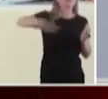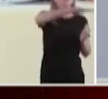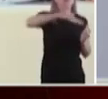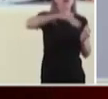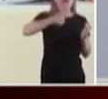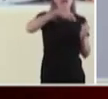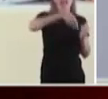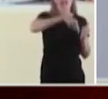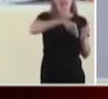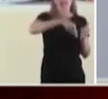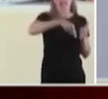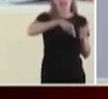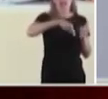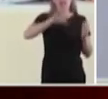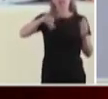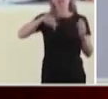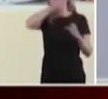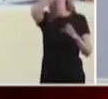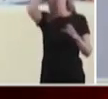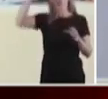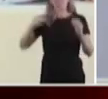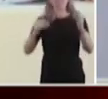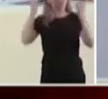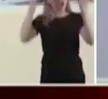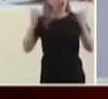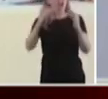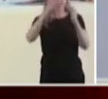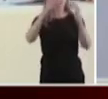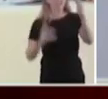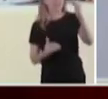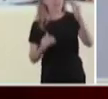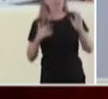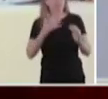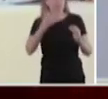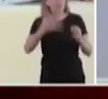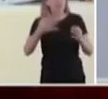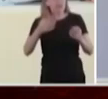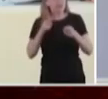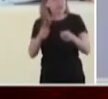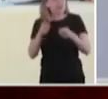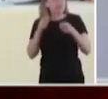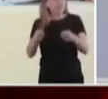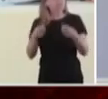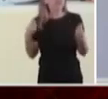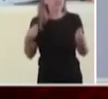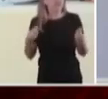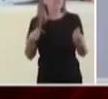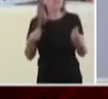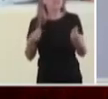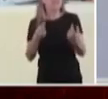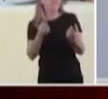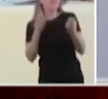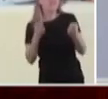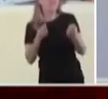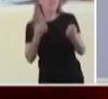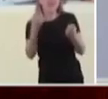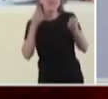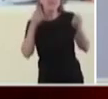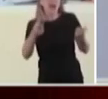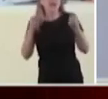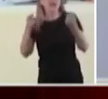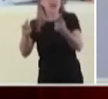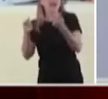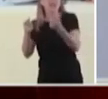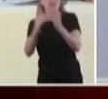Fernández fueron los que escribieron esta parte de la Constitución Ellos saben de qué se trata